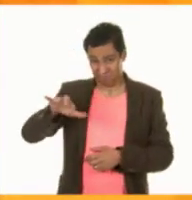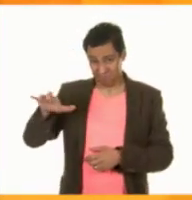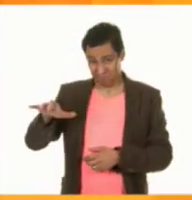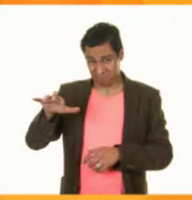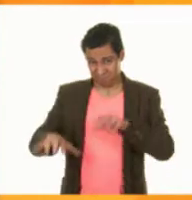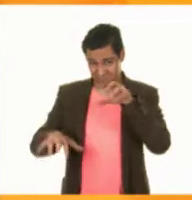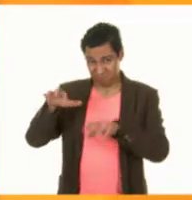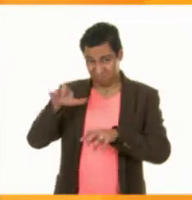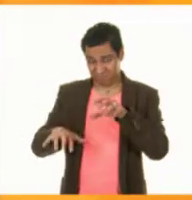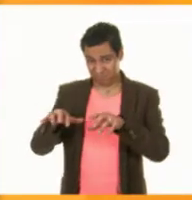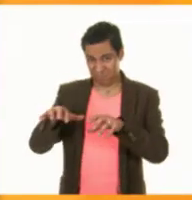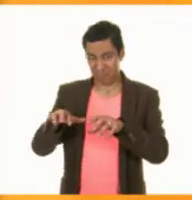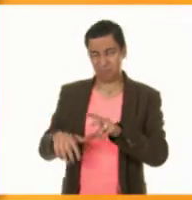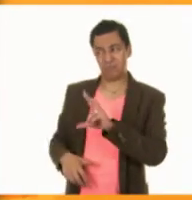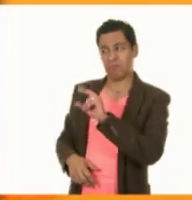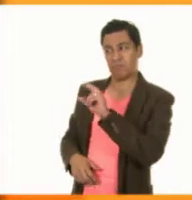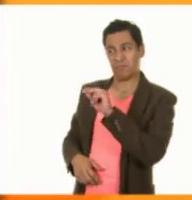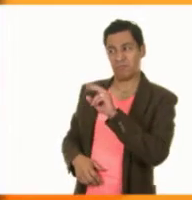Tampoco.